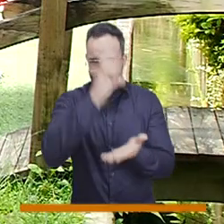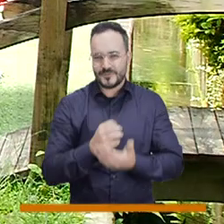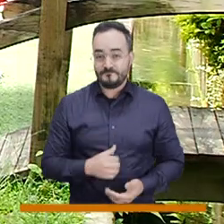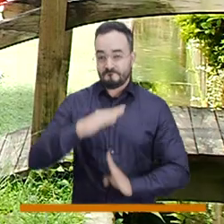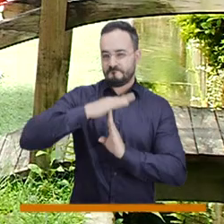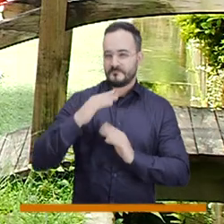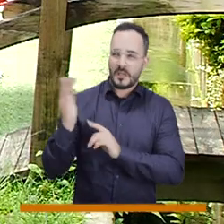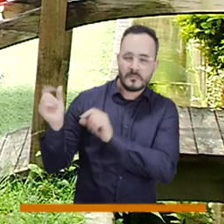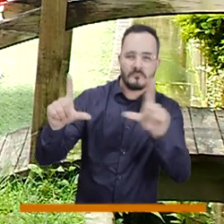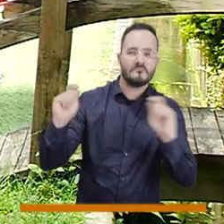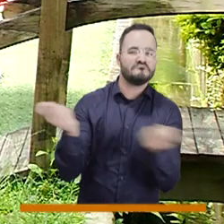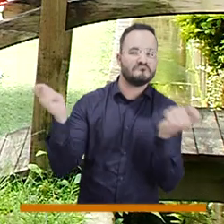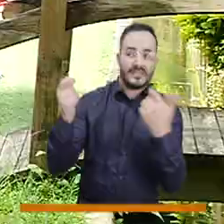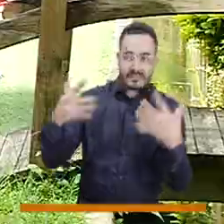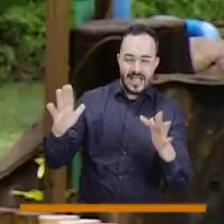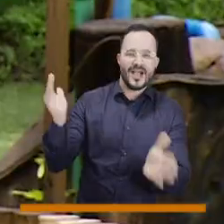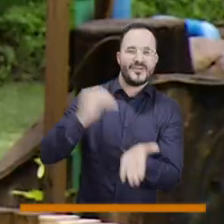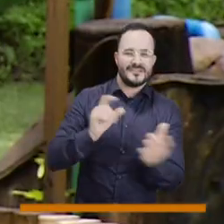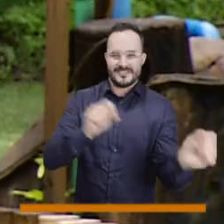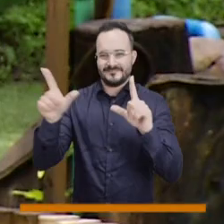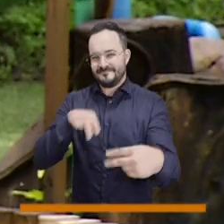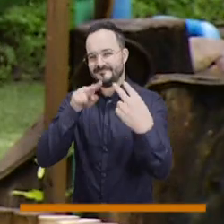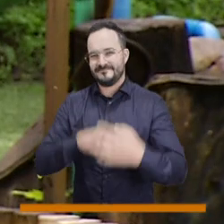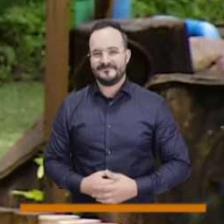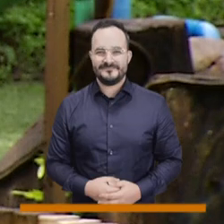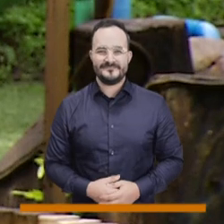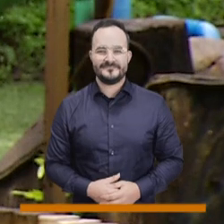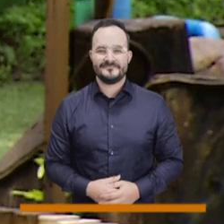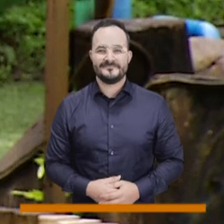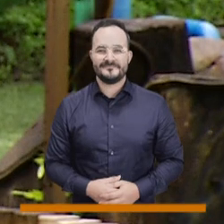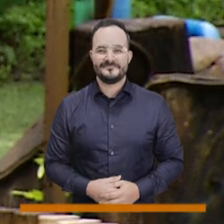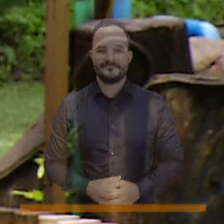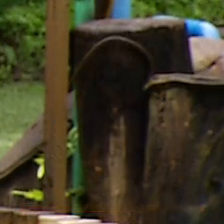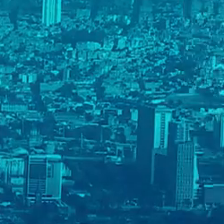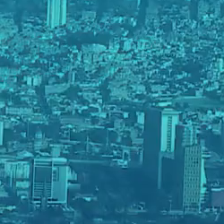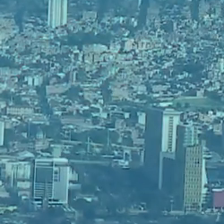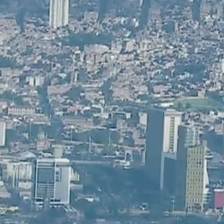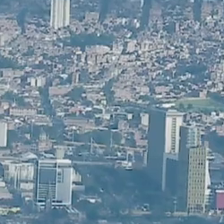través de las redes sociales, porque aquí lo seguimos escuchando. Vamos a una pausa y ya regresamos.